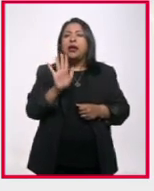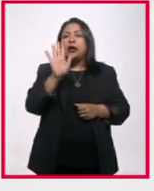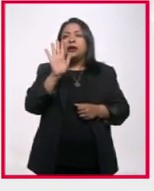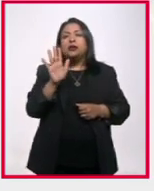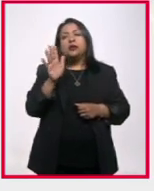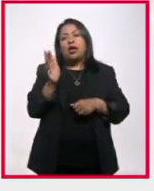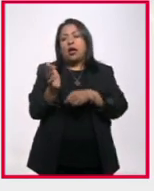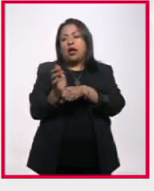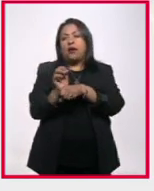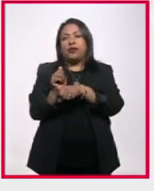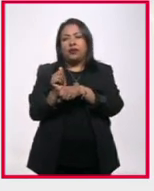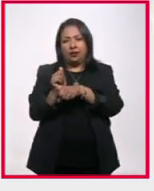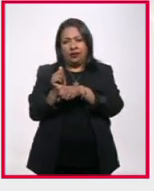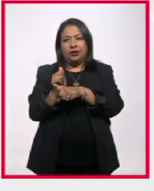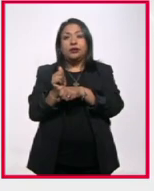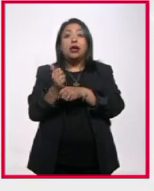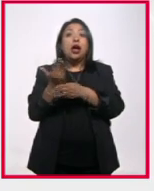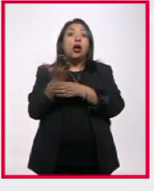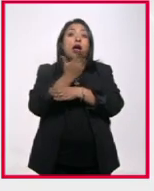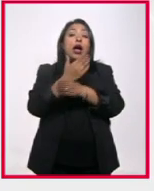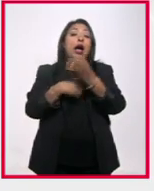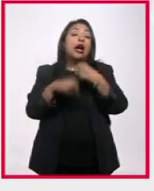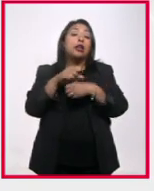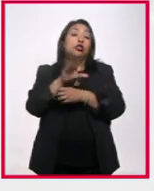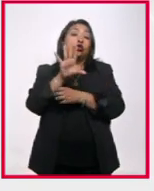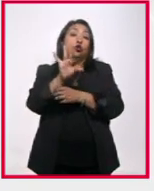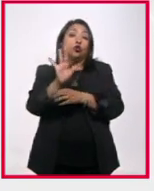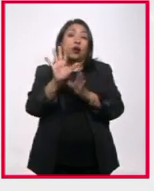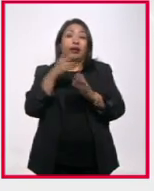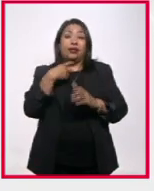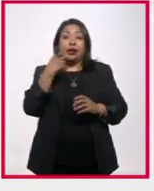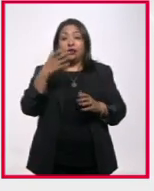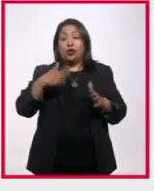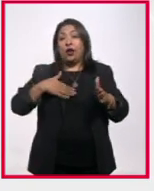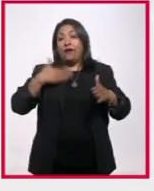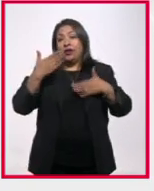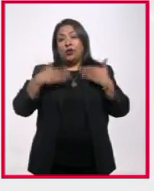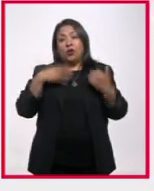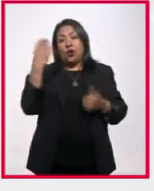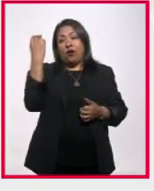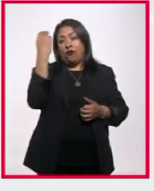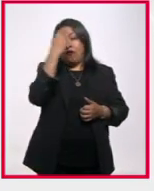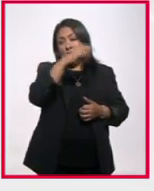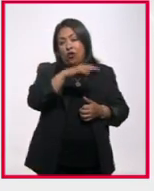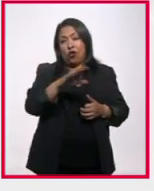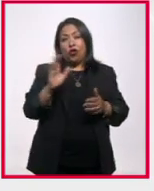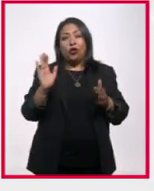años 40. Y en general es la aventura fotográfica